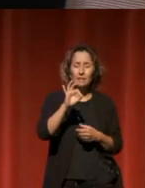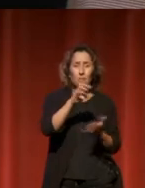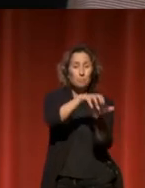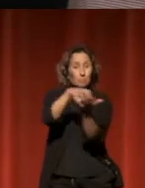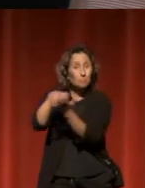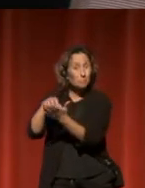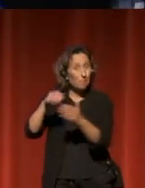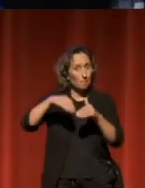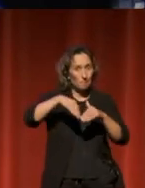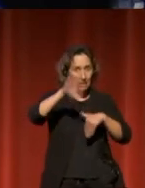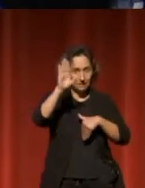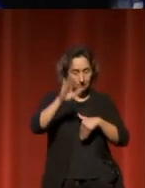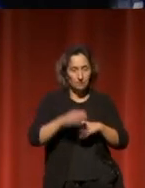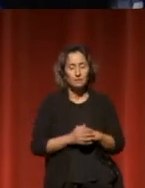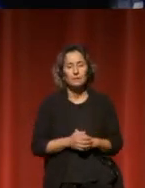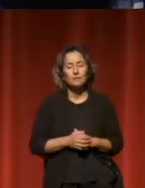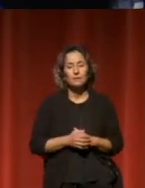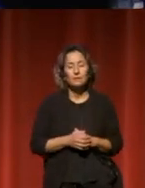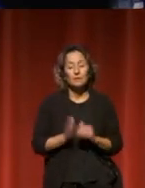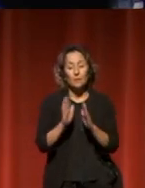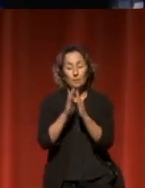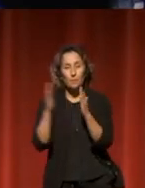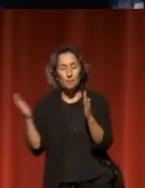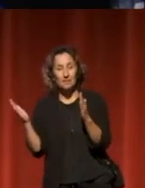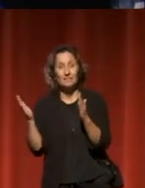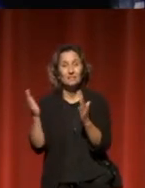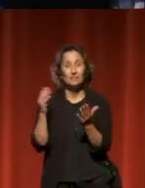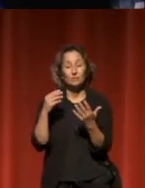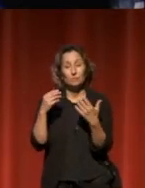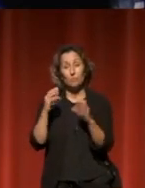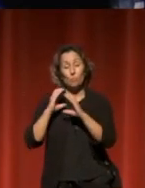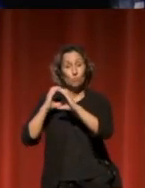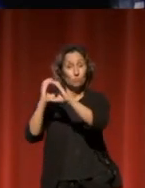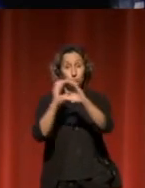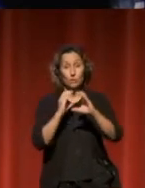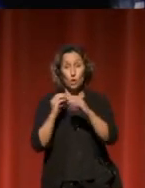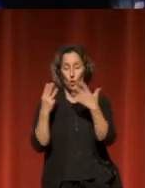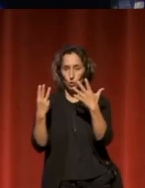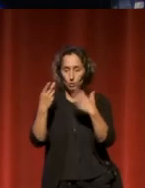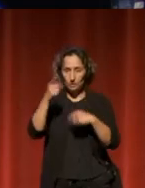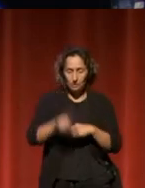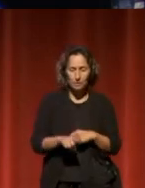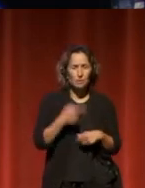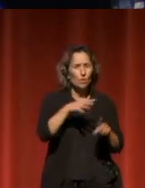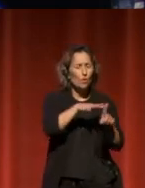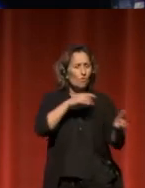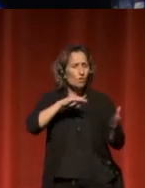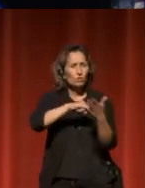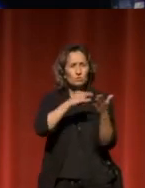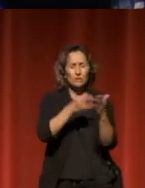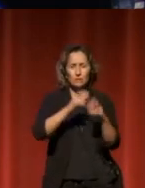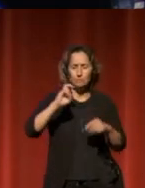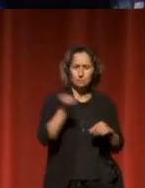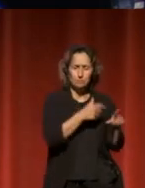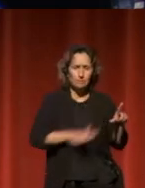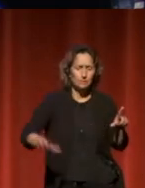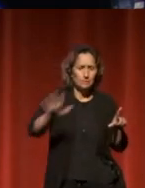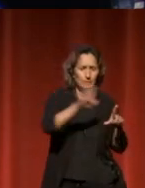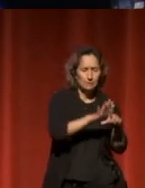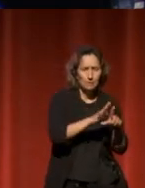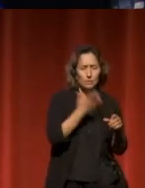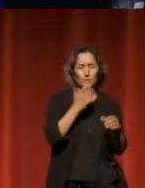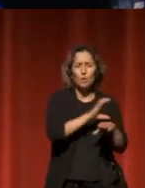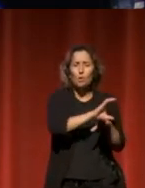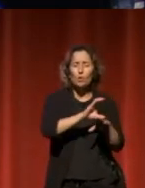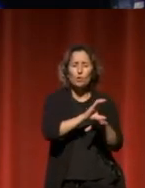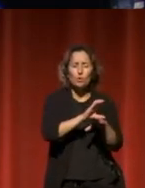450 bibliotecas, así como 8 bibliotecas móviles. Forma parte de distintos foros técnicos a nivel estatal, español, como el Consejo